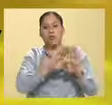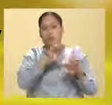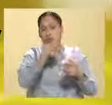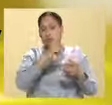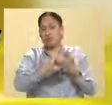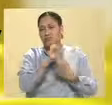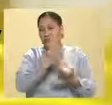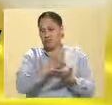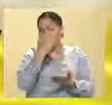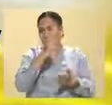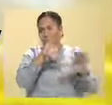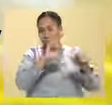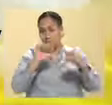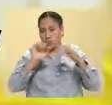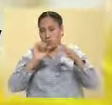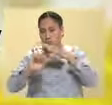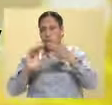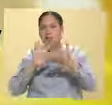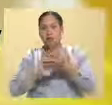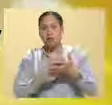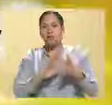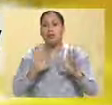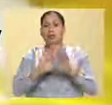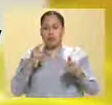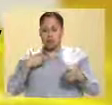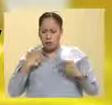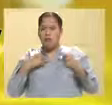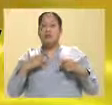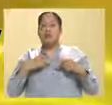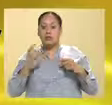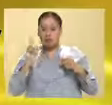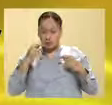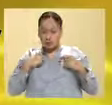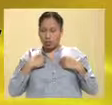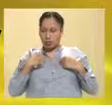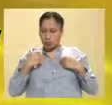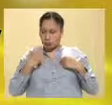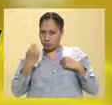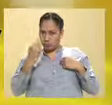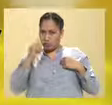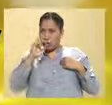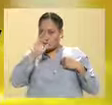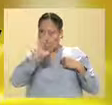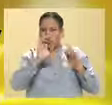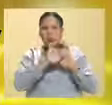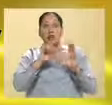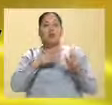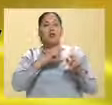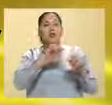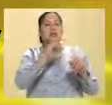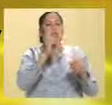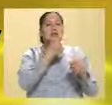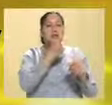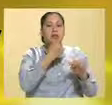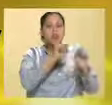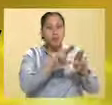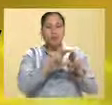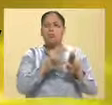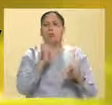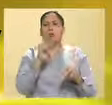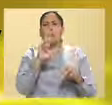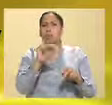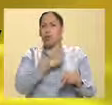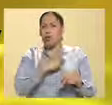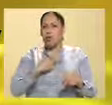dudas. Entonces, yo creo que aquí la conciencia del usuario tiene que ser muy clara. Tú no puedes tener relaciones sexuales con menores de edad, por ejemplo,